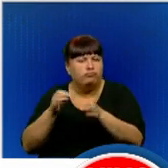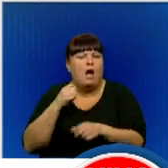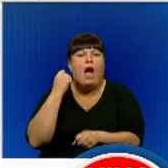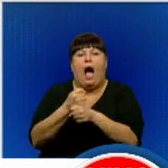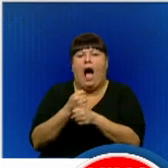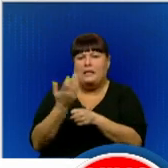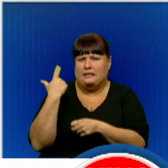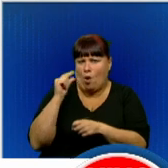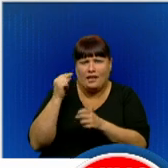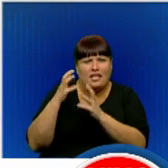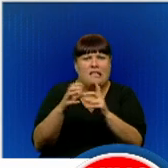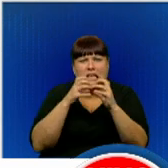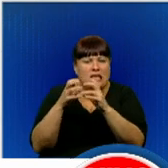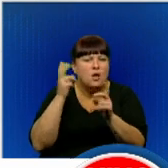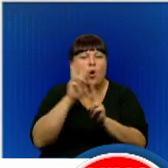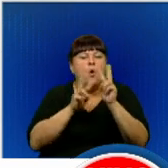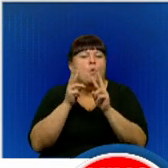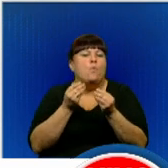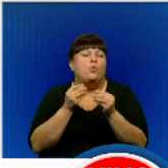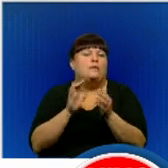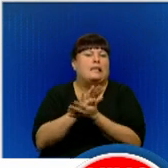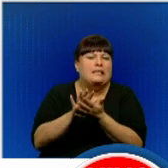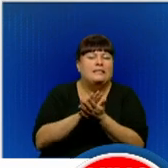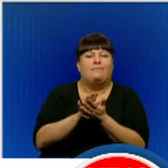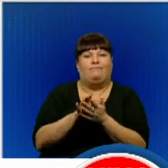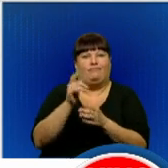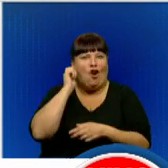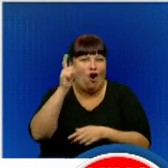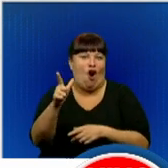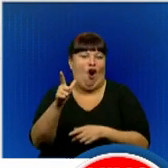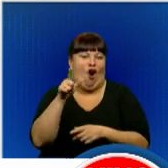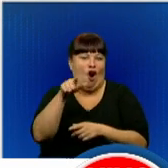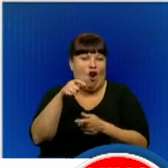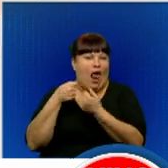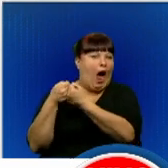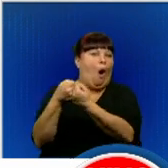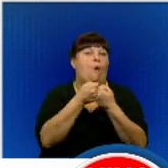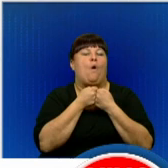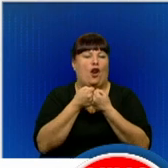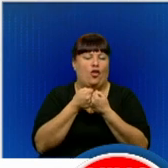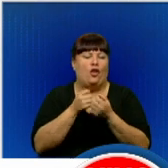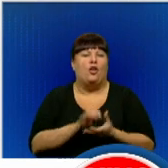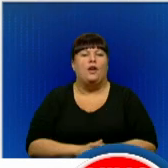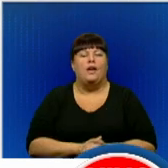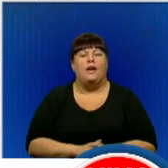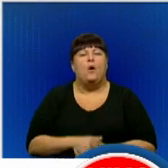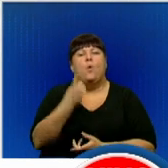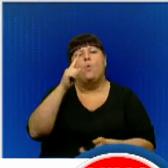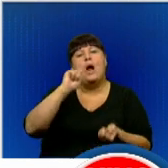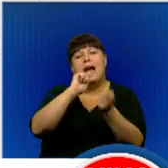acá hace minutos tratando de lograr esos esos consensos el cambio